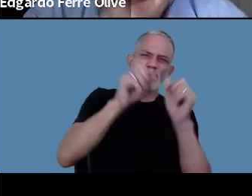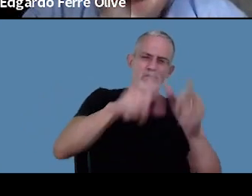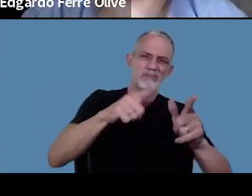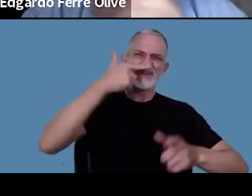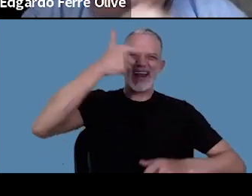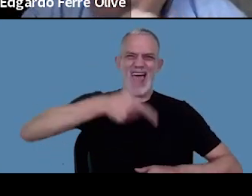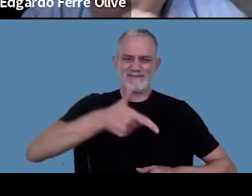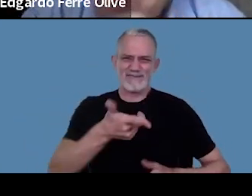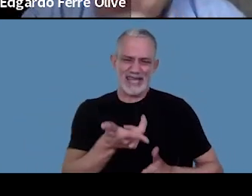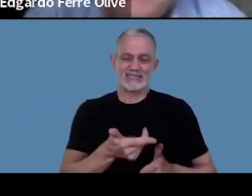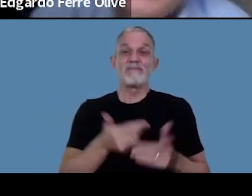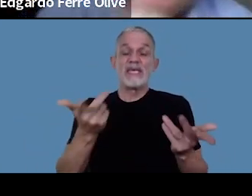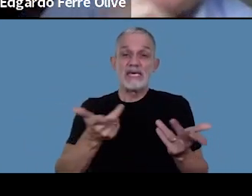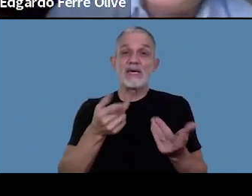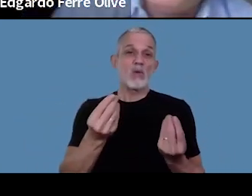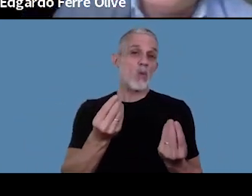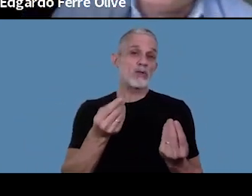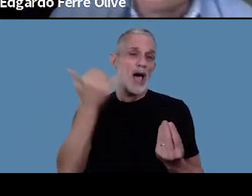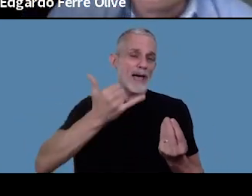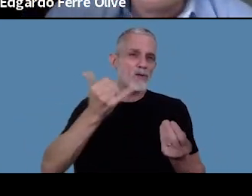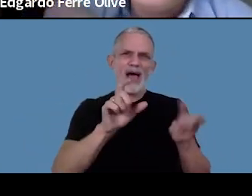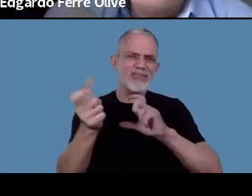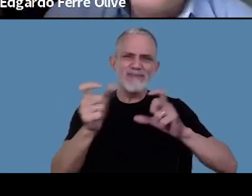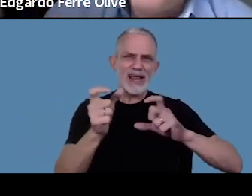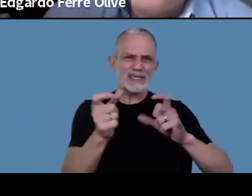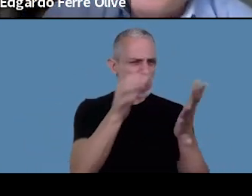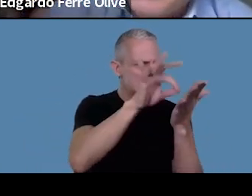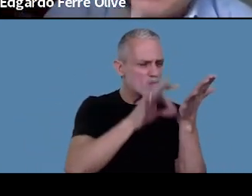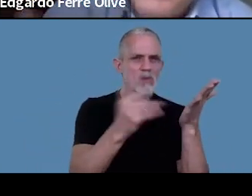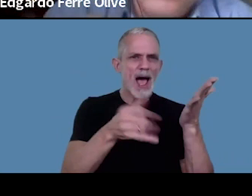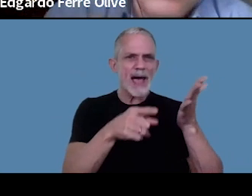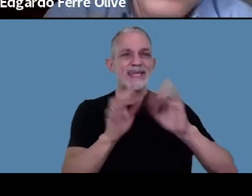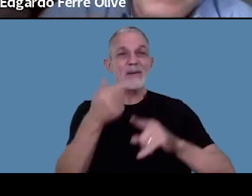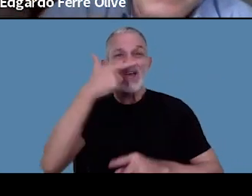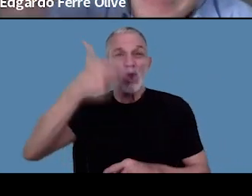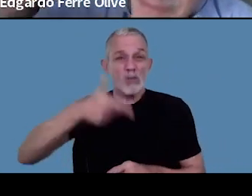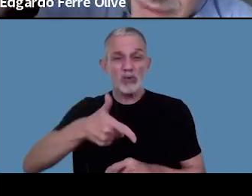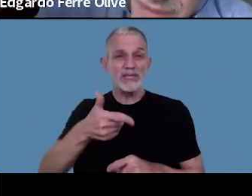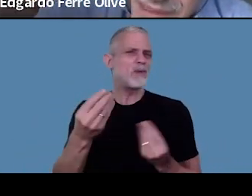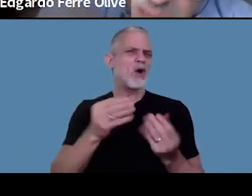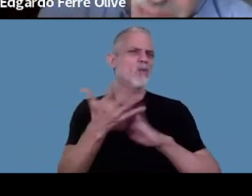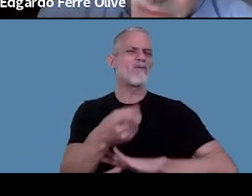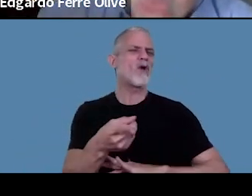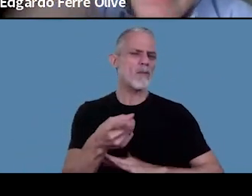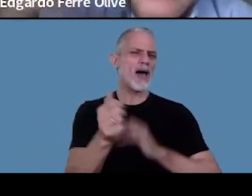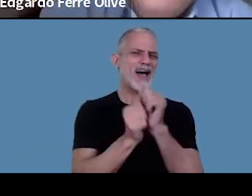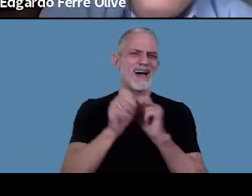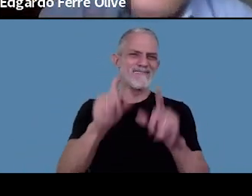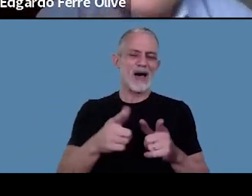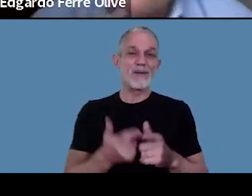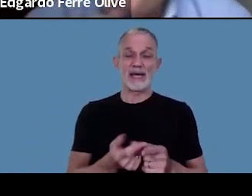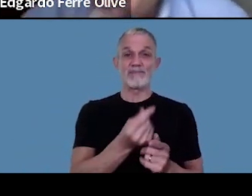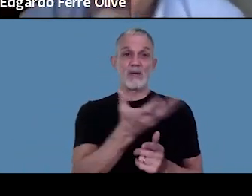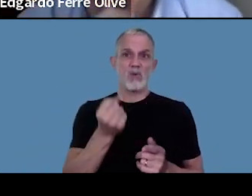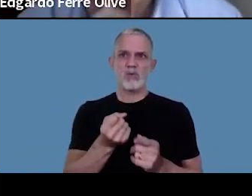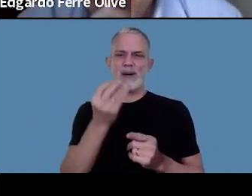líquidos, y el hecho se da cuando hay una diferencia de inventario. ¿Vieron todo el tema de combustibles, del tratamiento de los combustibles? Retiro para consumo, diferencia de